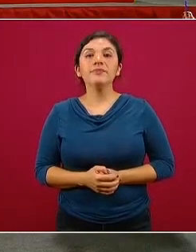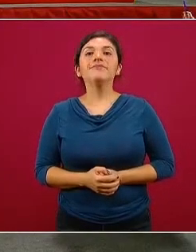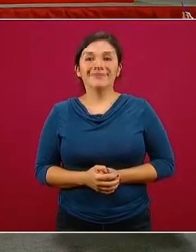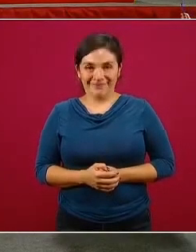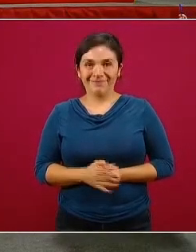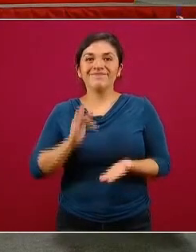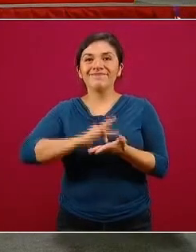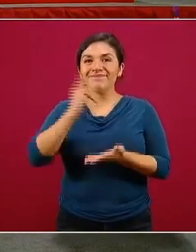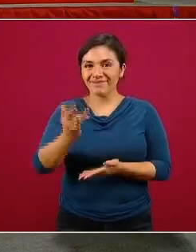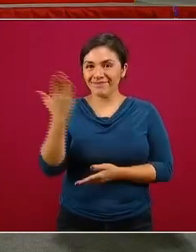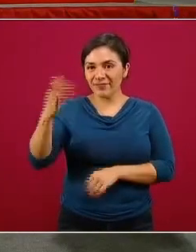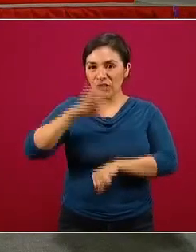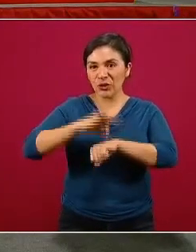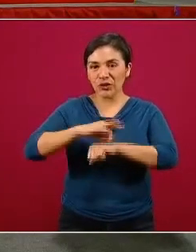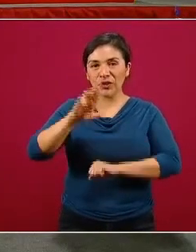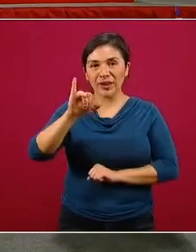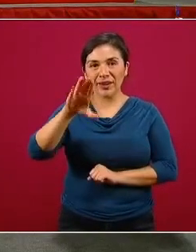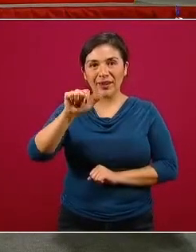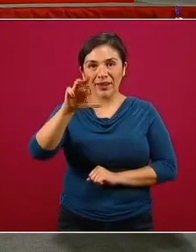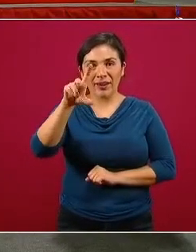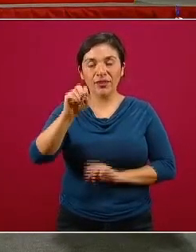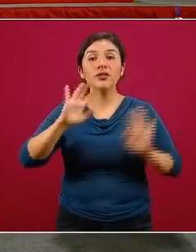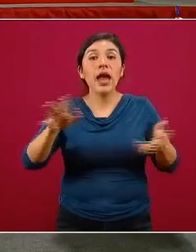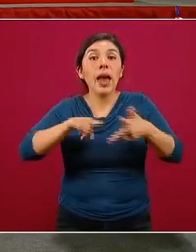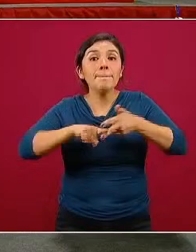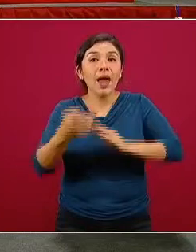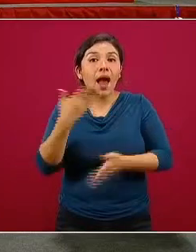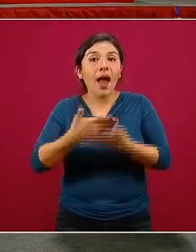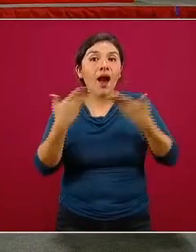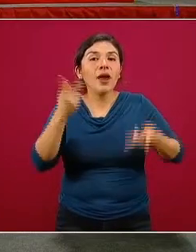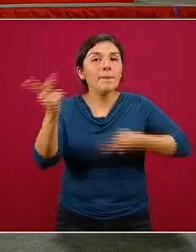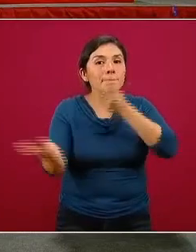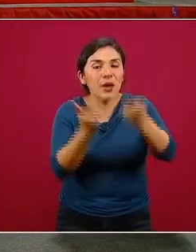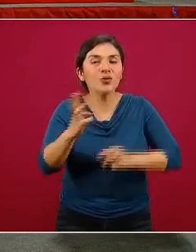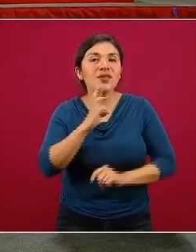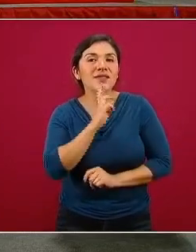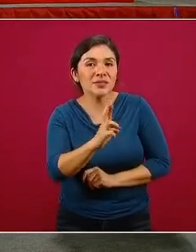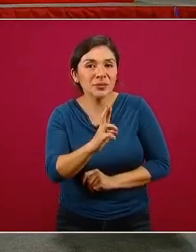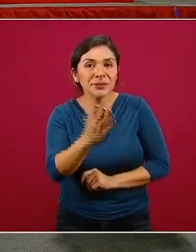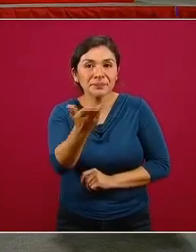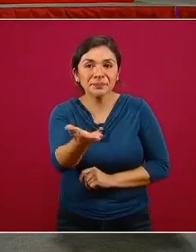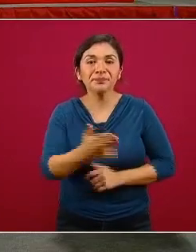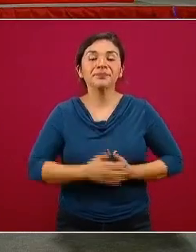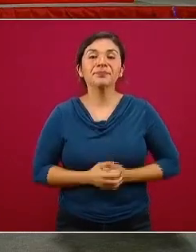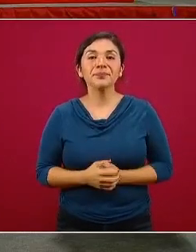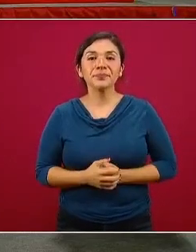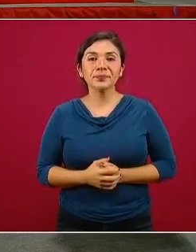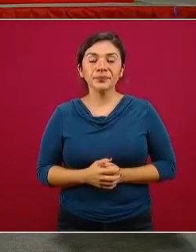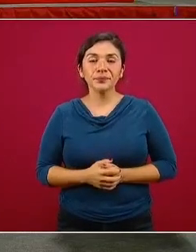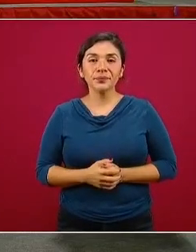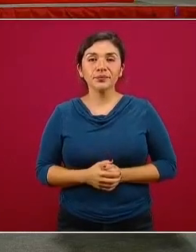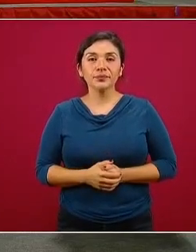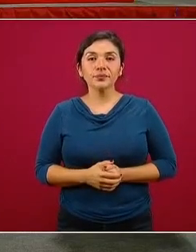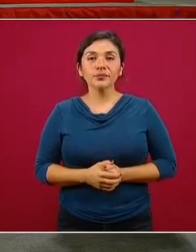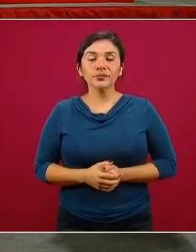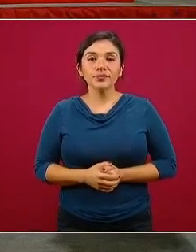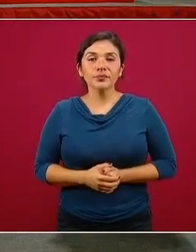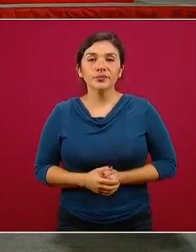Gracias, doctor Ricardo Cortés. Vamos a empezar aquí con la ronda de preguntas y respuestas con Liliana. Pulso Saludable.